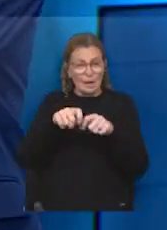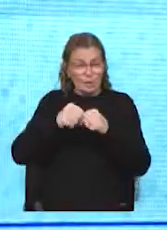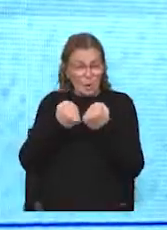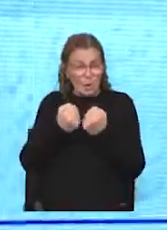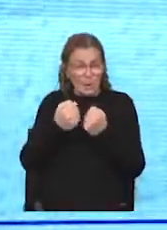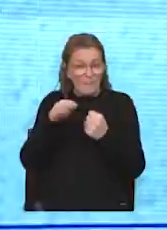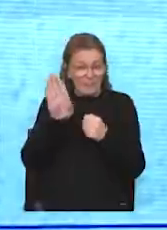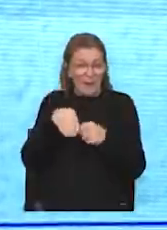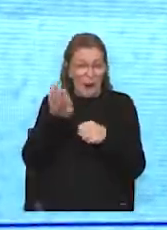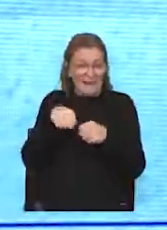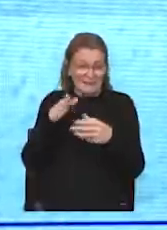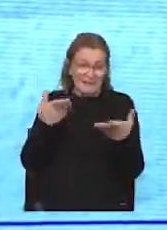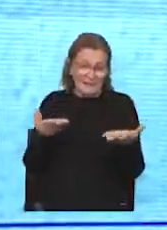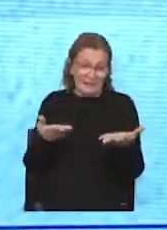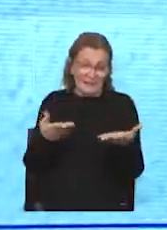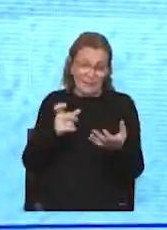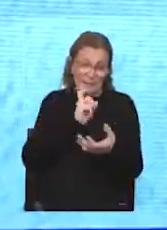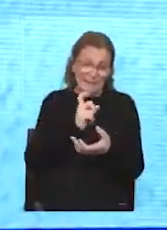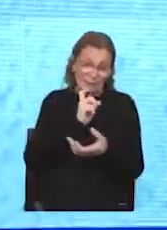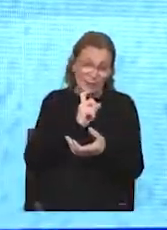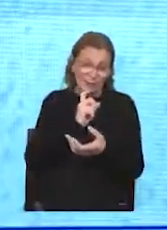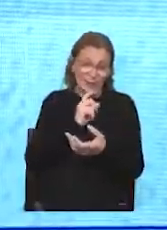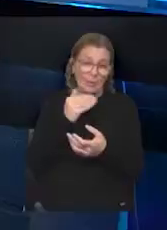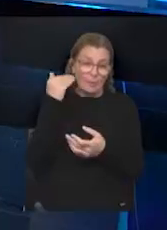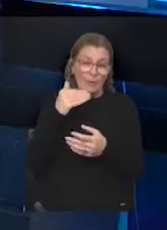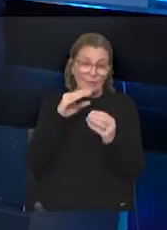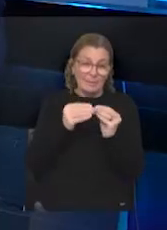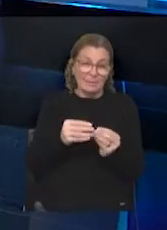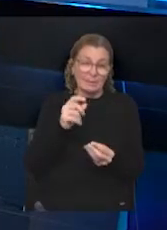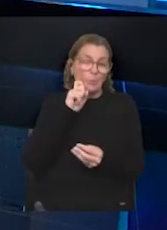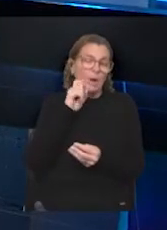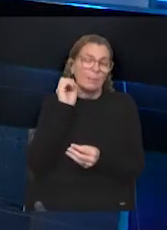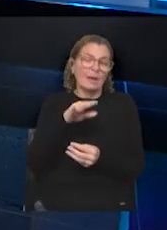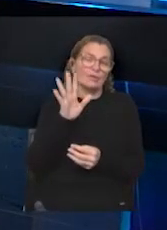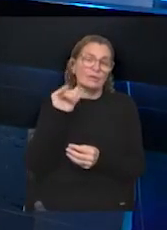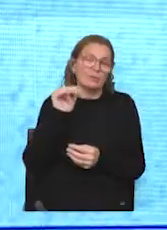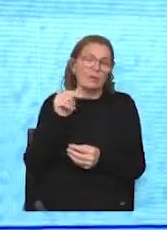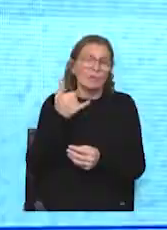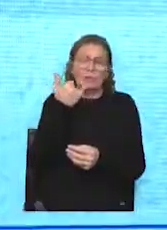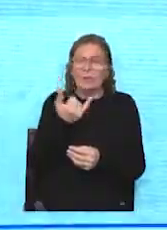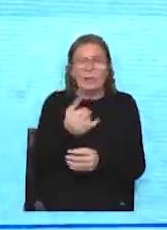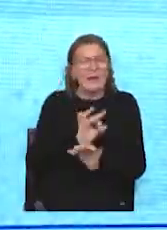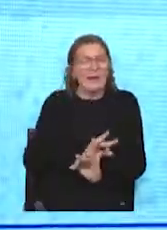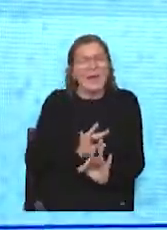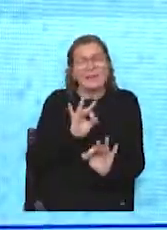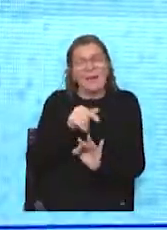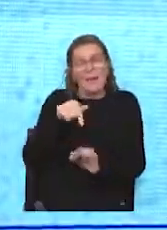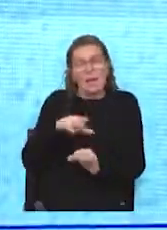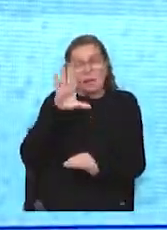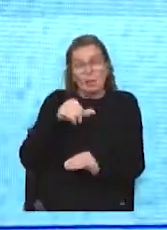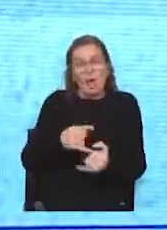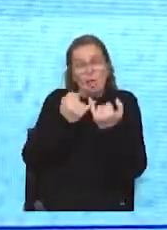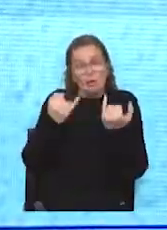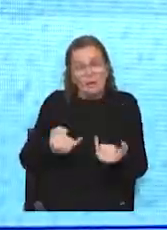cínico Aparte ya bueno c los profes de matemática te beso chao no llaman a ninguno pero acá Todos los